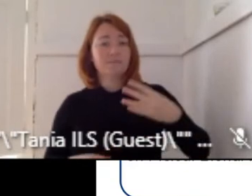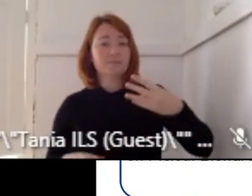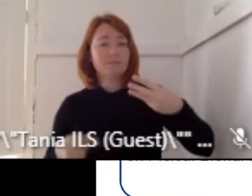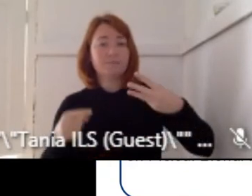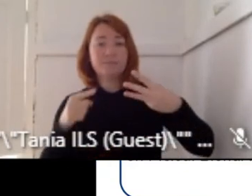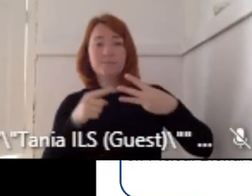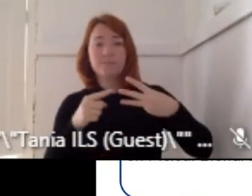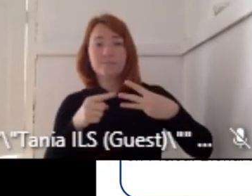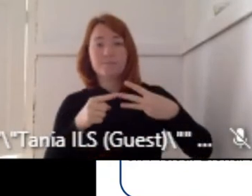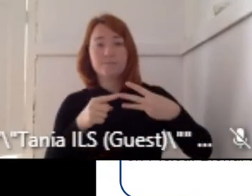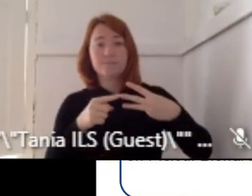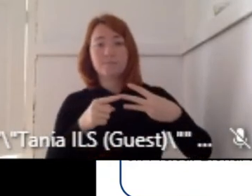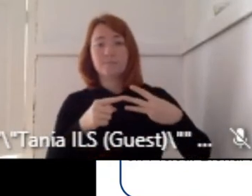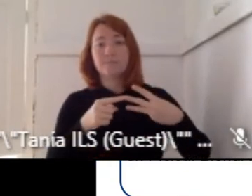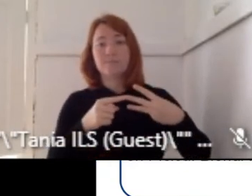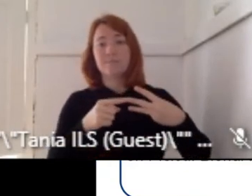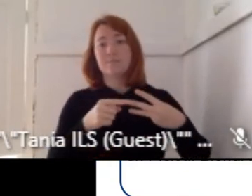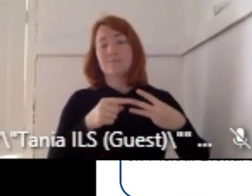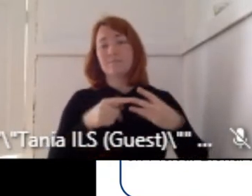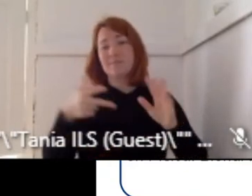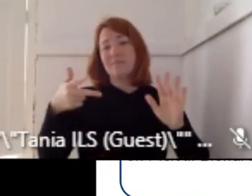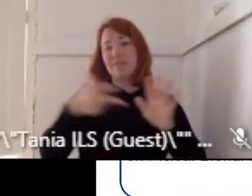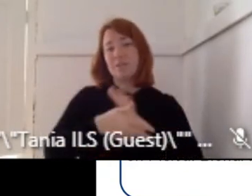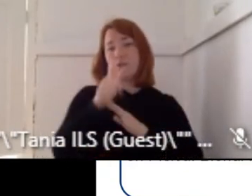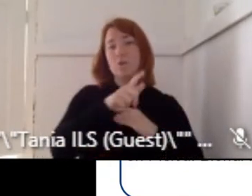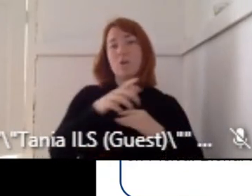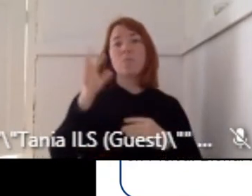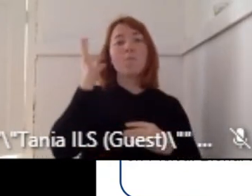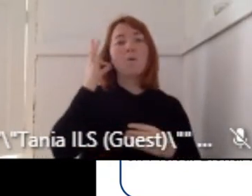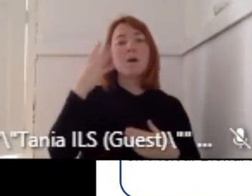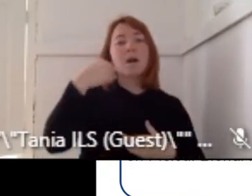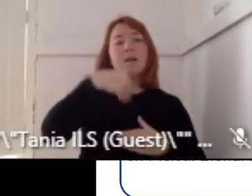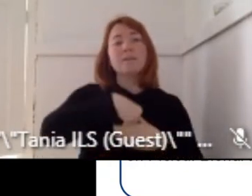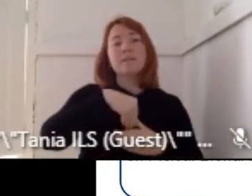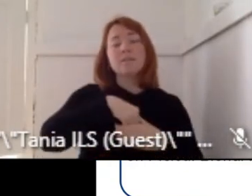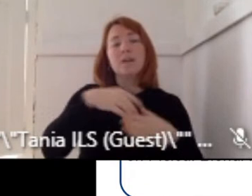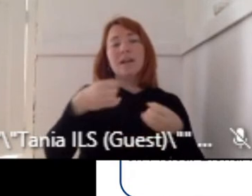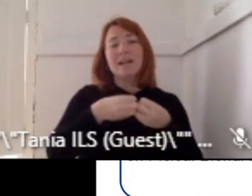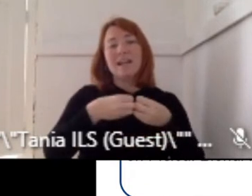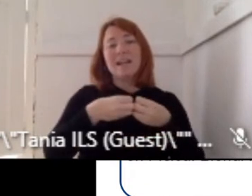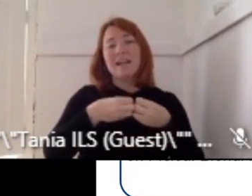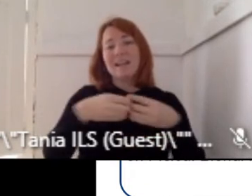de Contrarrestando la Invisibilidad Histórica de las Mujeres en el Electromagnetismo,